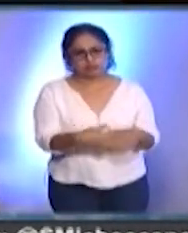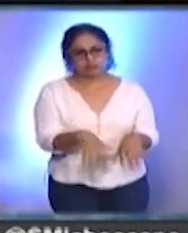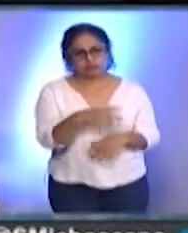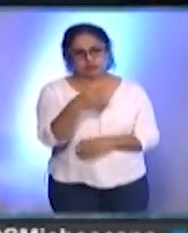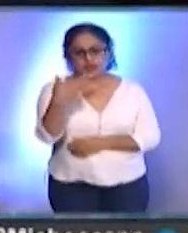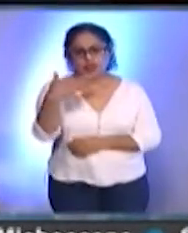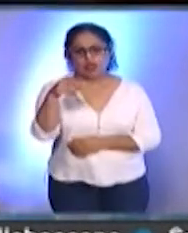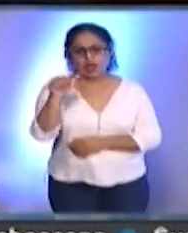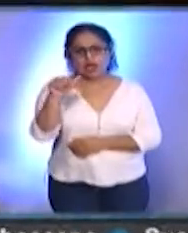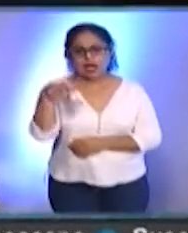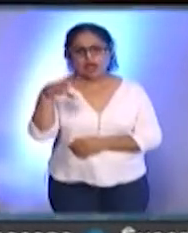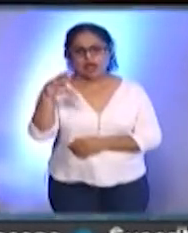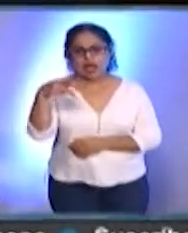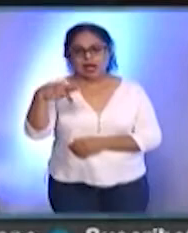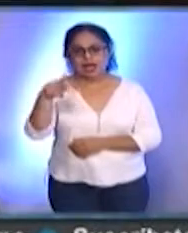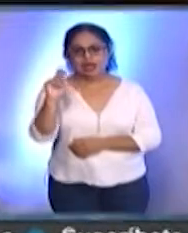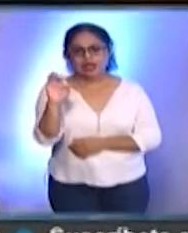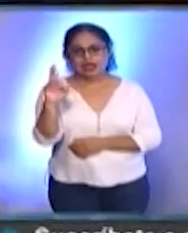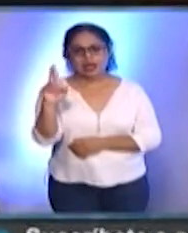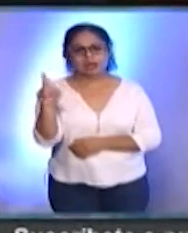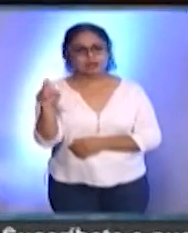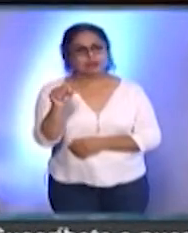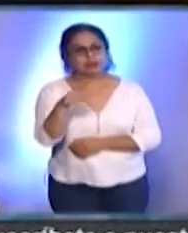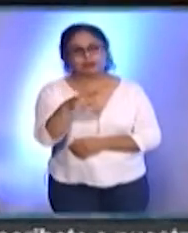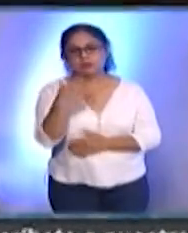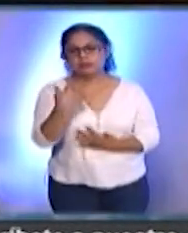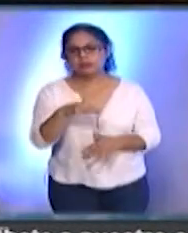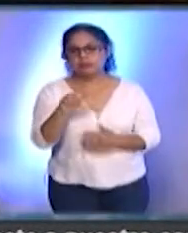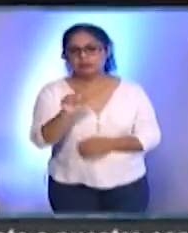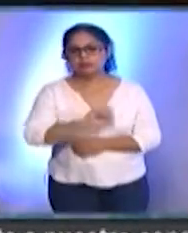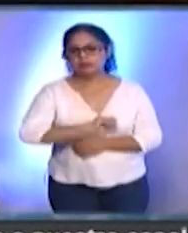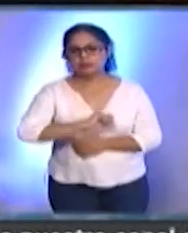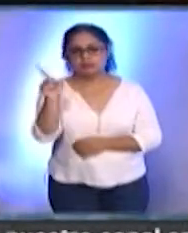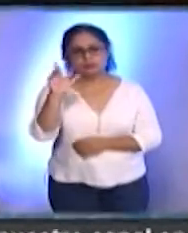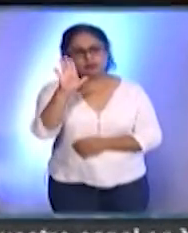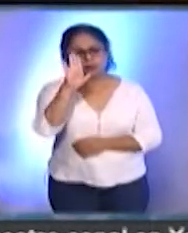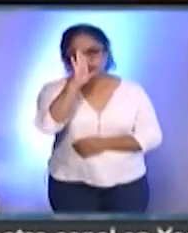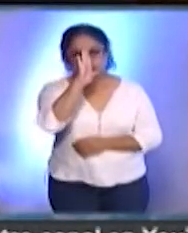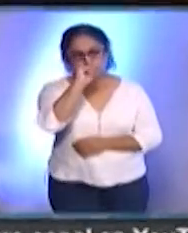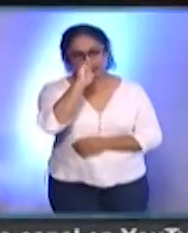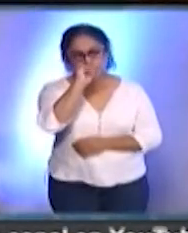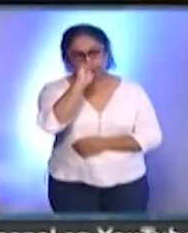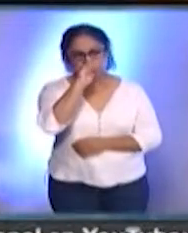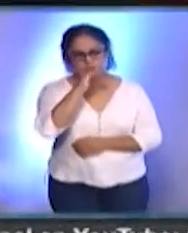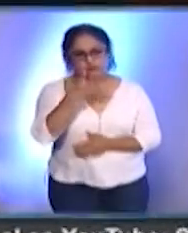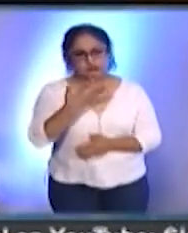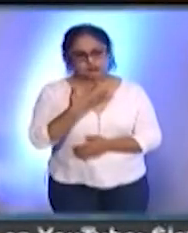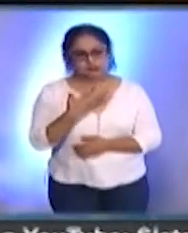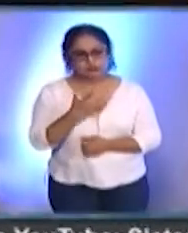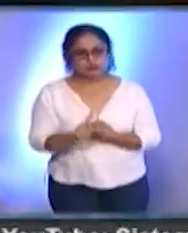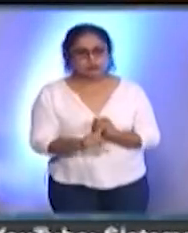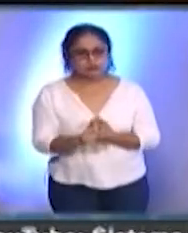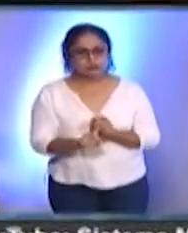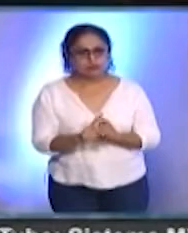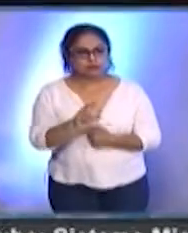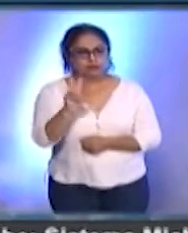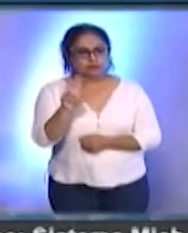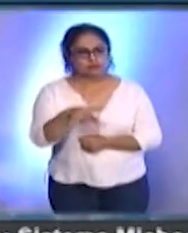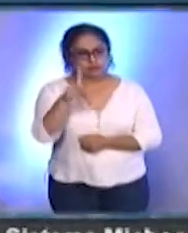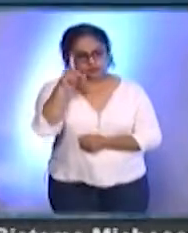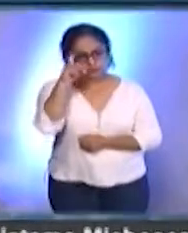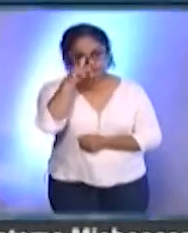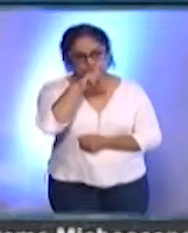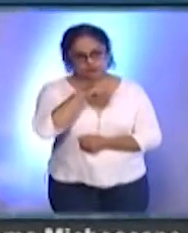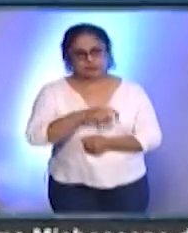hackers profesionales. No se ha podido liberar el sistema y eso nos mete en serias complicaciones.